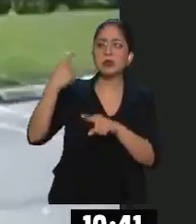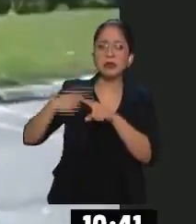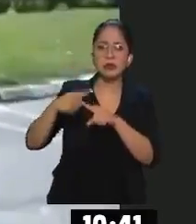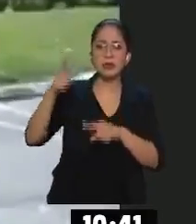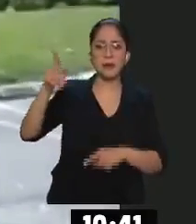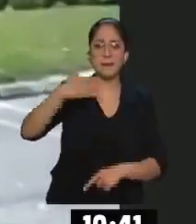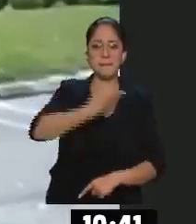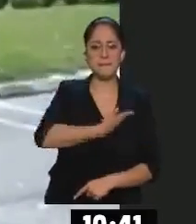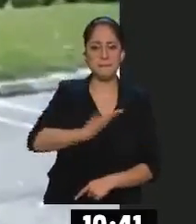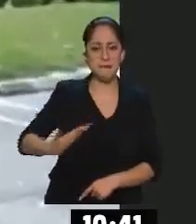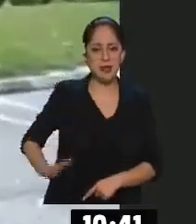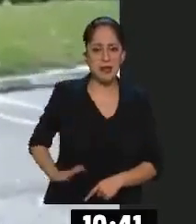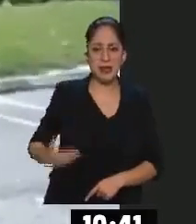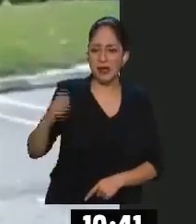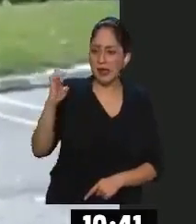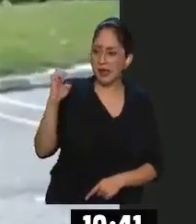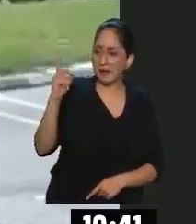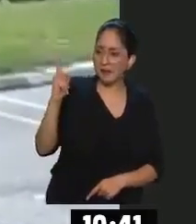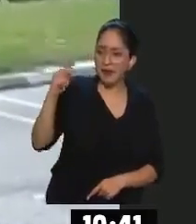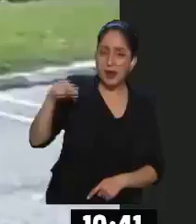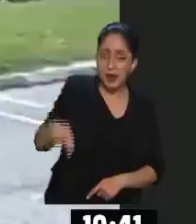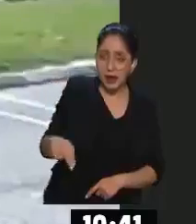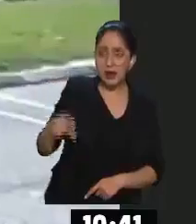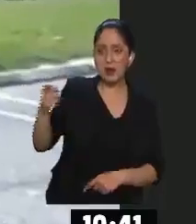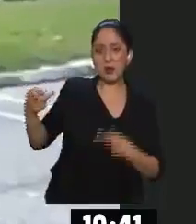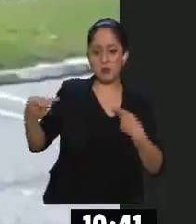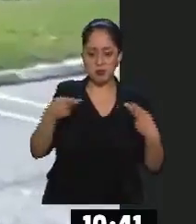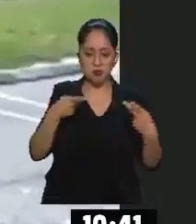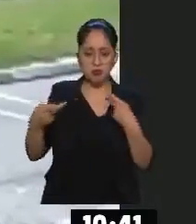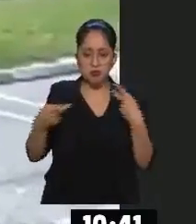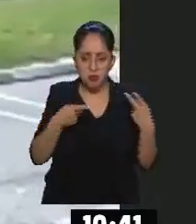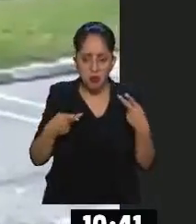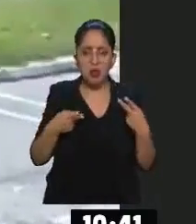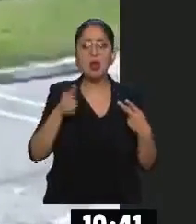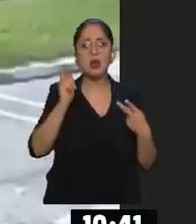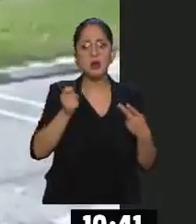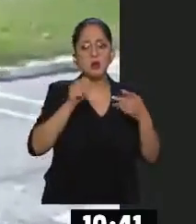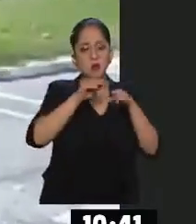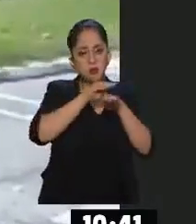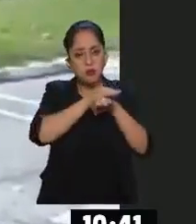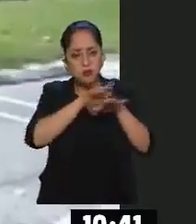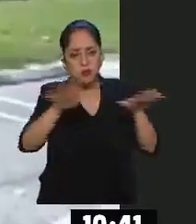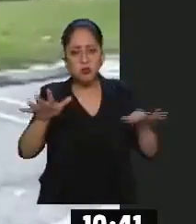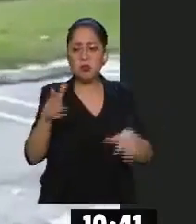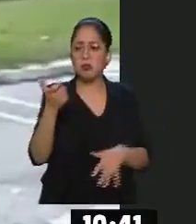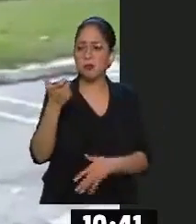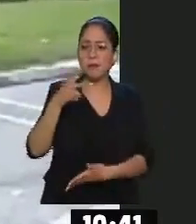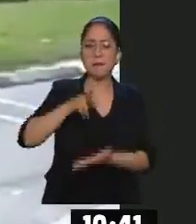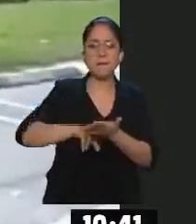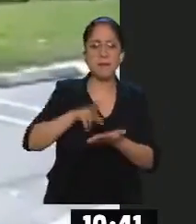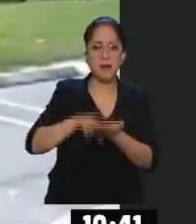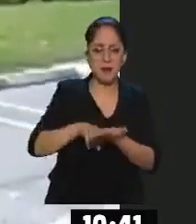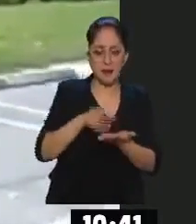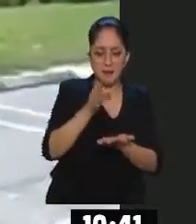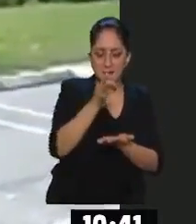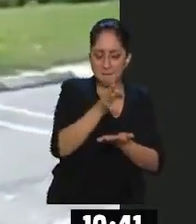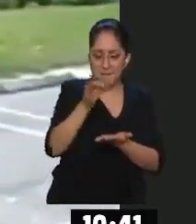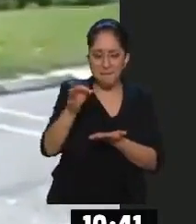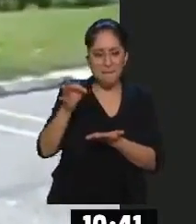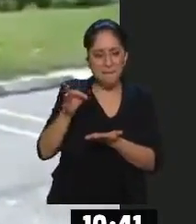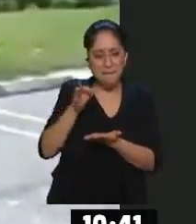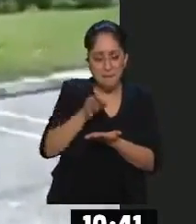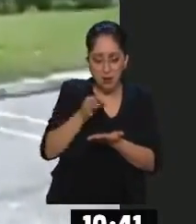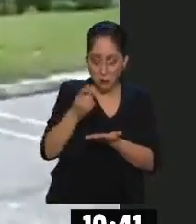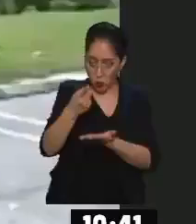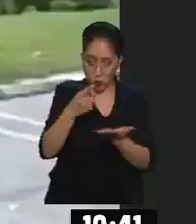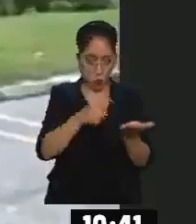Peña Nieto, y hemos logrado hacer que trabaje bastante bien. Entonces, el escenario que tenemos con las criptomonedas, que son más que monedas digitales, así